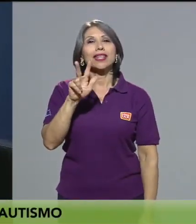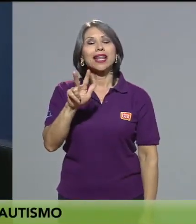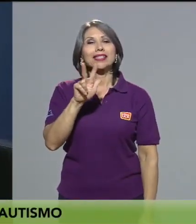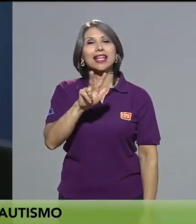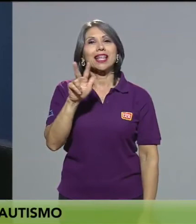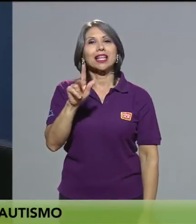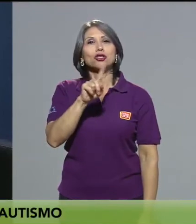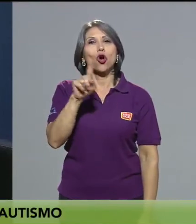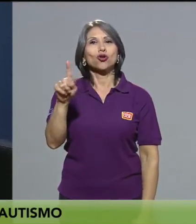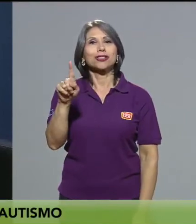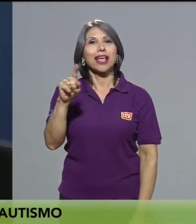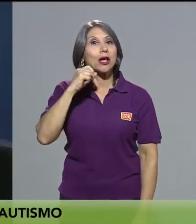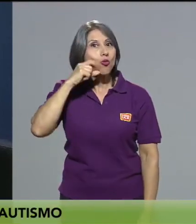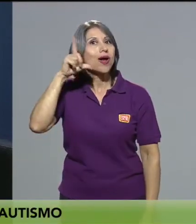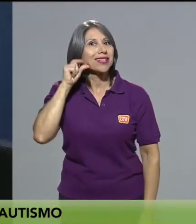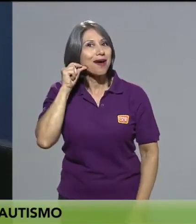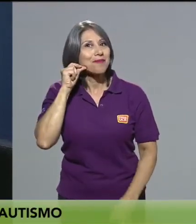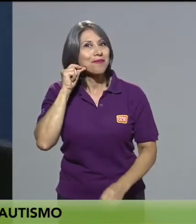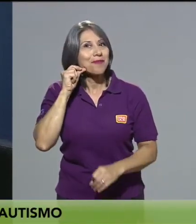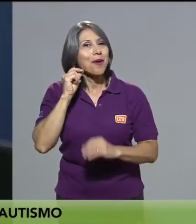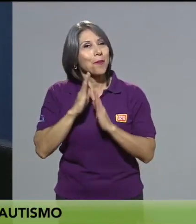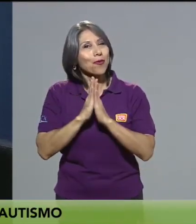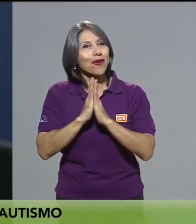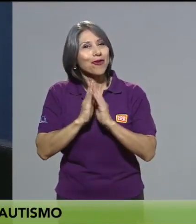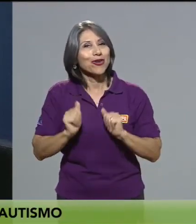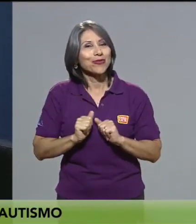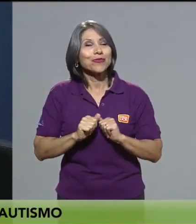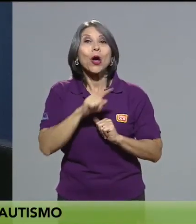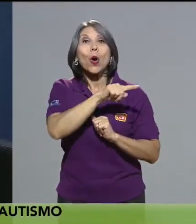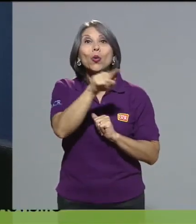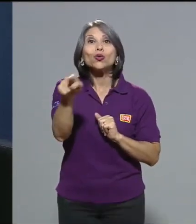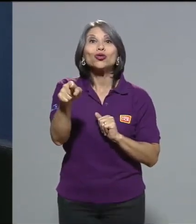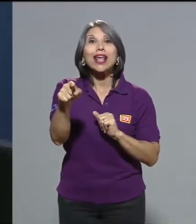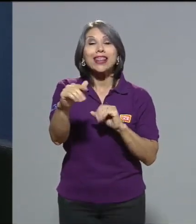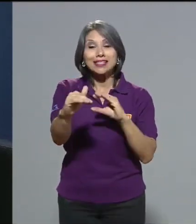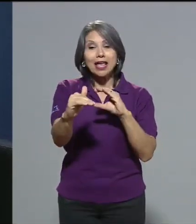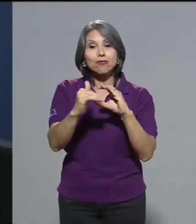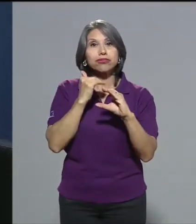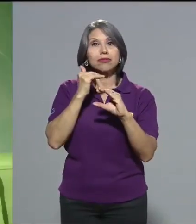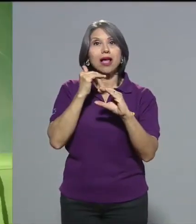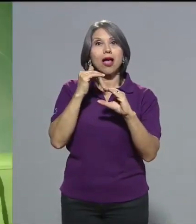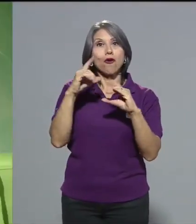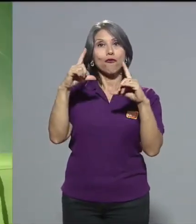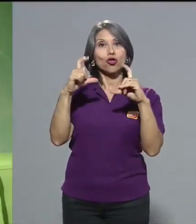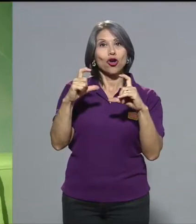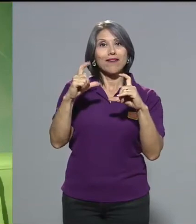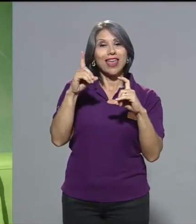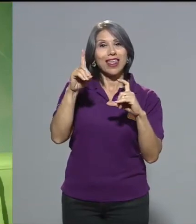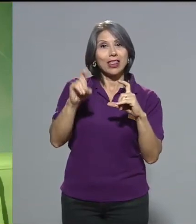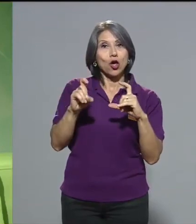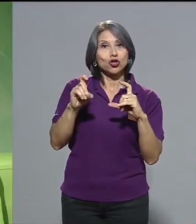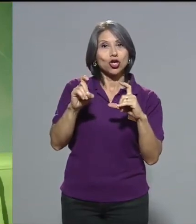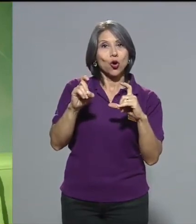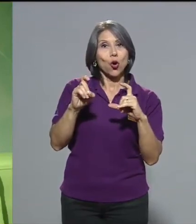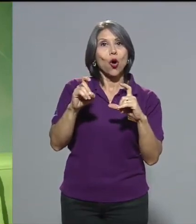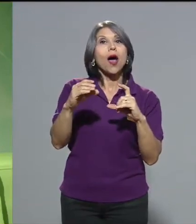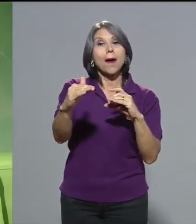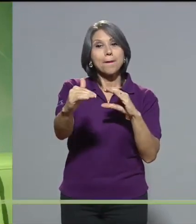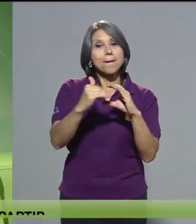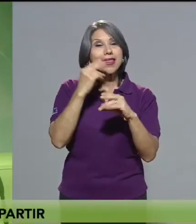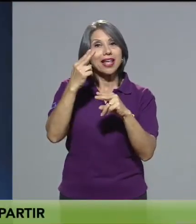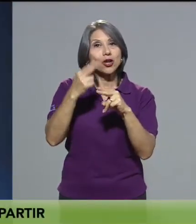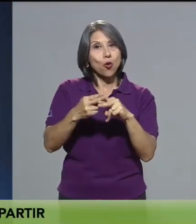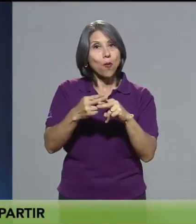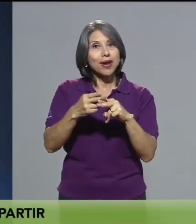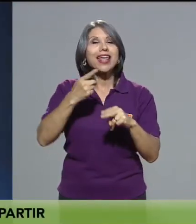por WhatsApp, por favor, ¿verdad? Mandan la fotografía del diagnóstico, el nombre, nosotros los incluimos en el